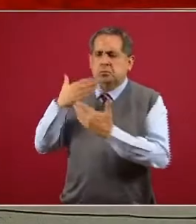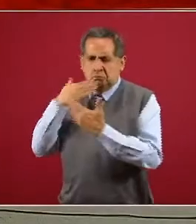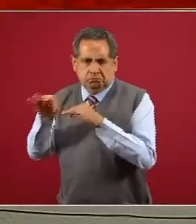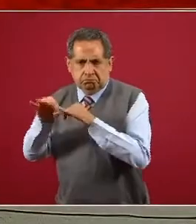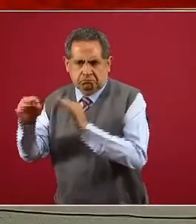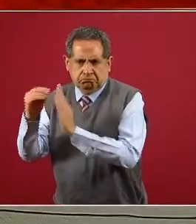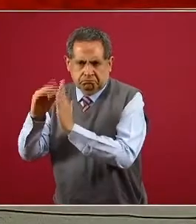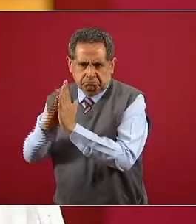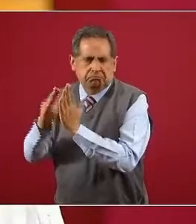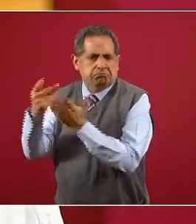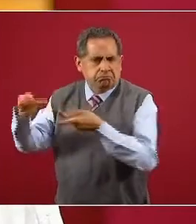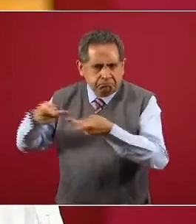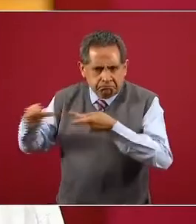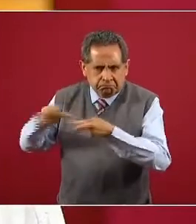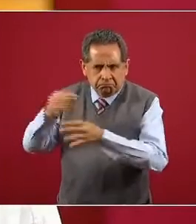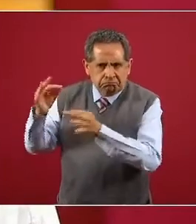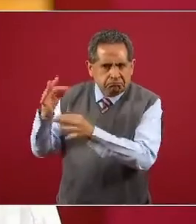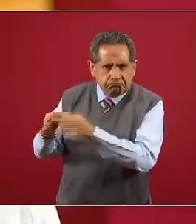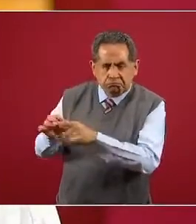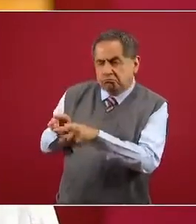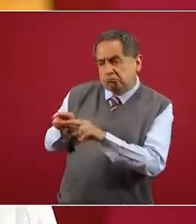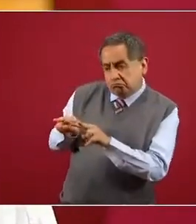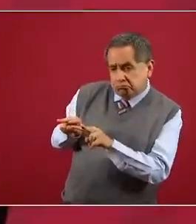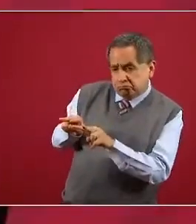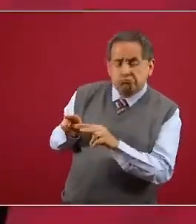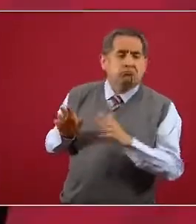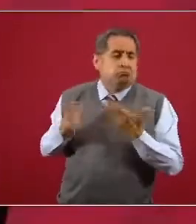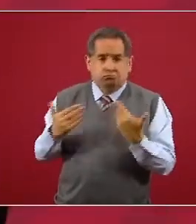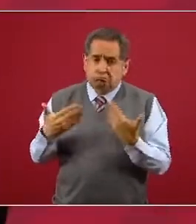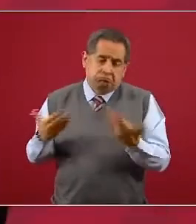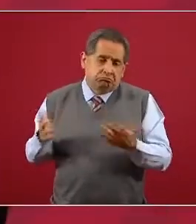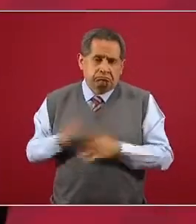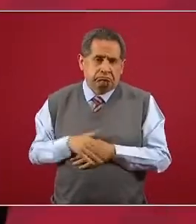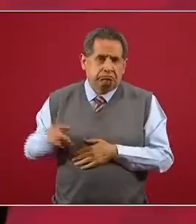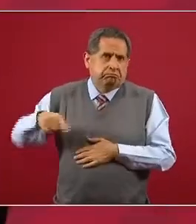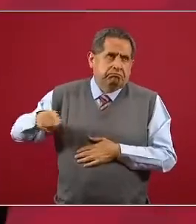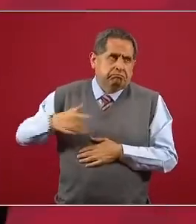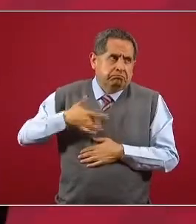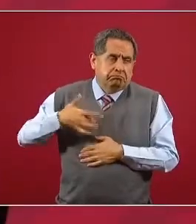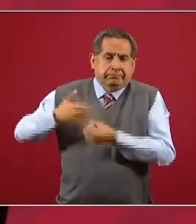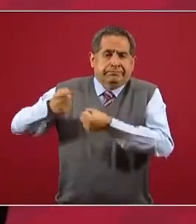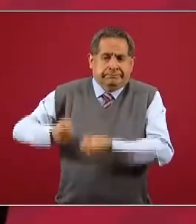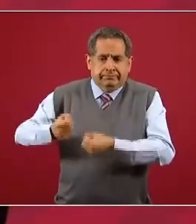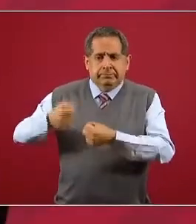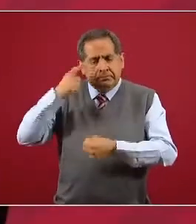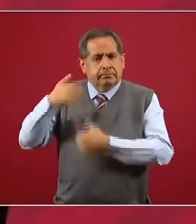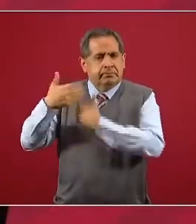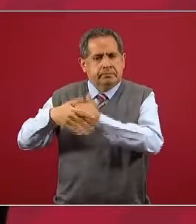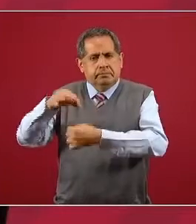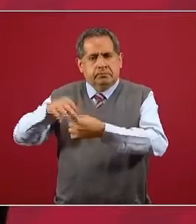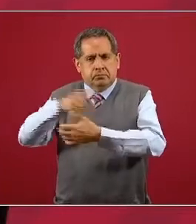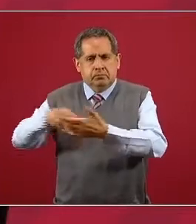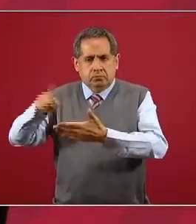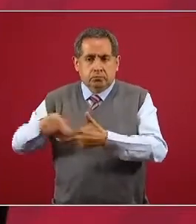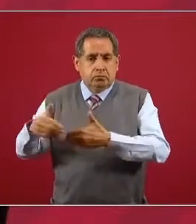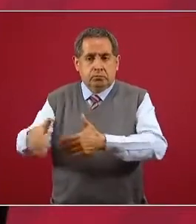trabajo de preparación y estaba en un lado seguro respecto a la organización de las elecciones.